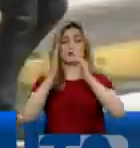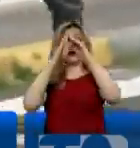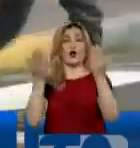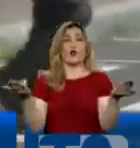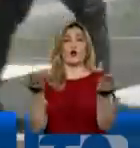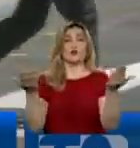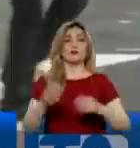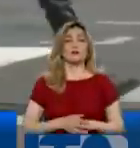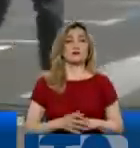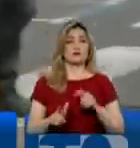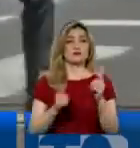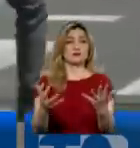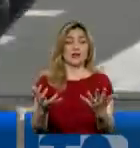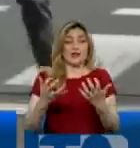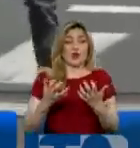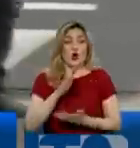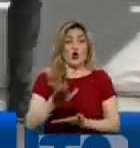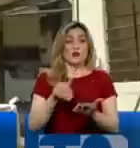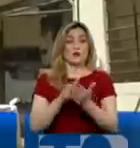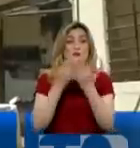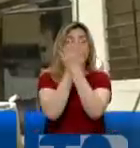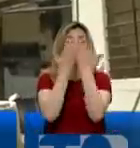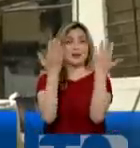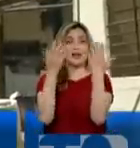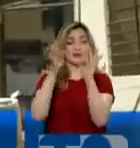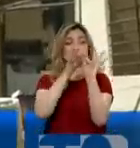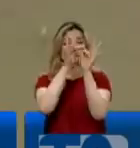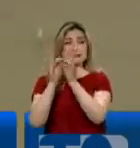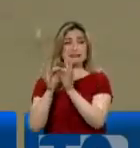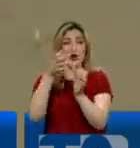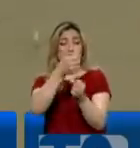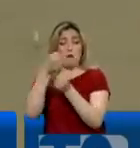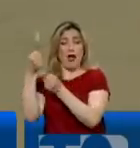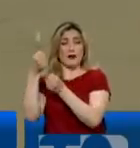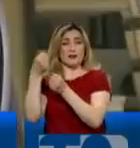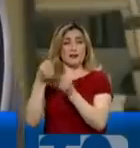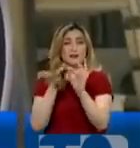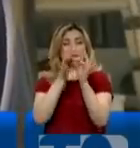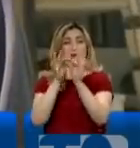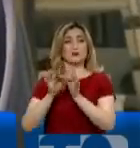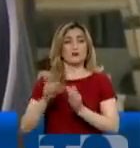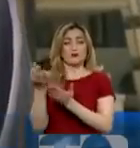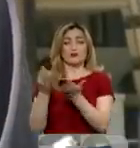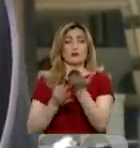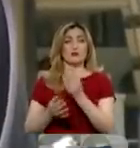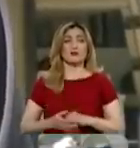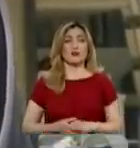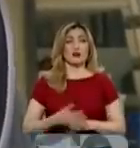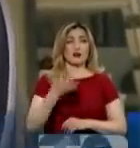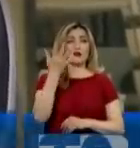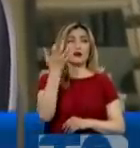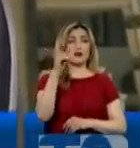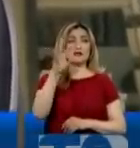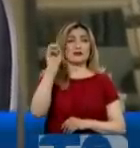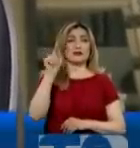los vecinos en cambio intentan colocar nuevamente las ventanas a las puertas hacen presupuestos cada esto entre 15 a